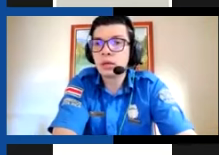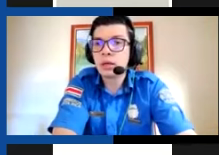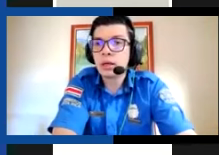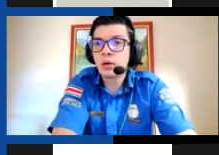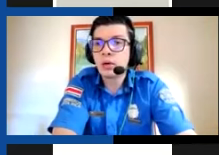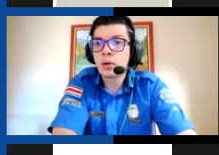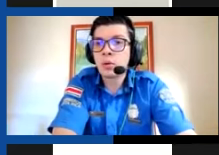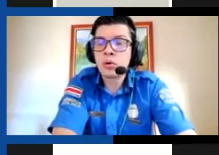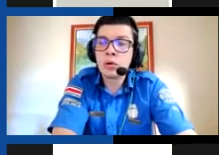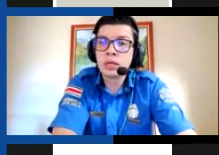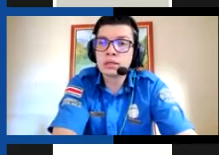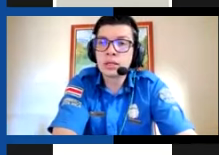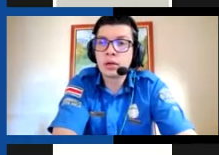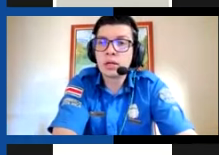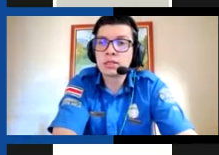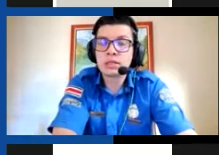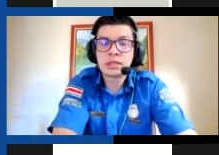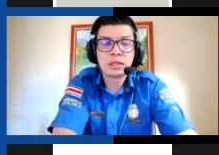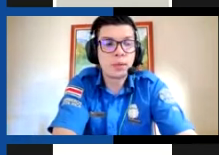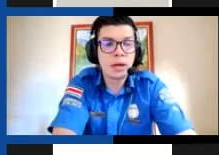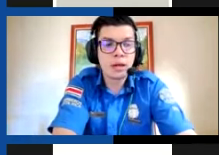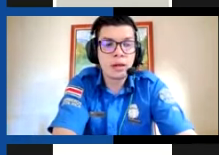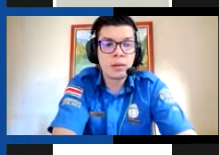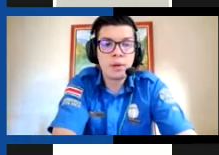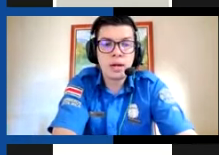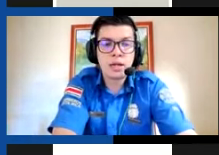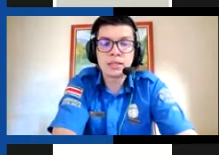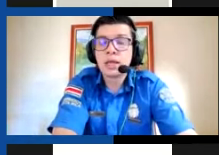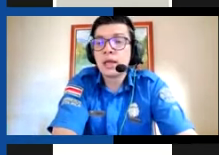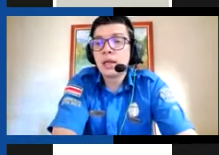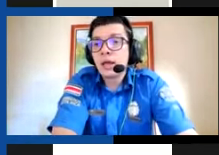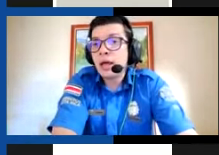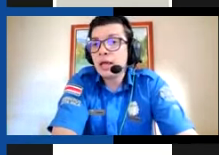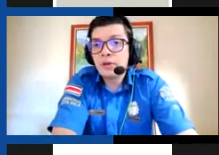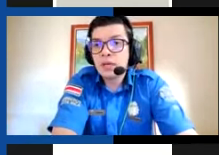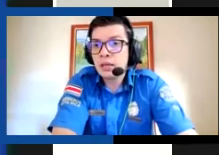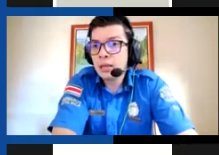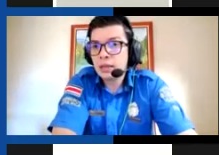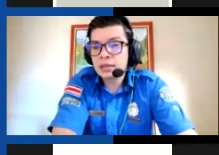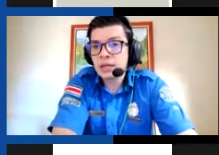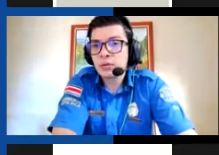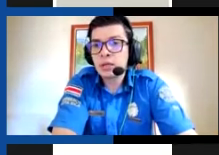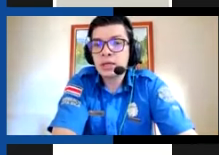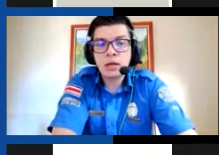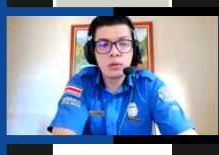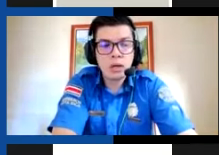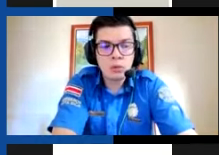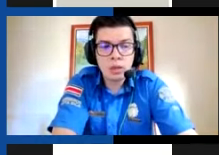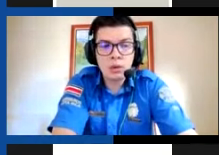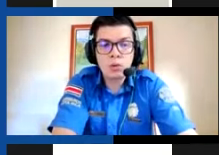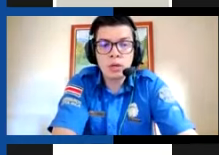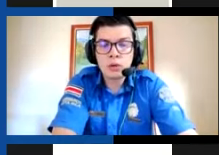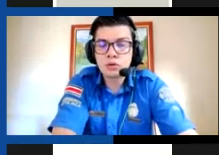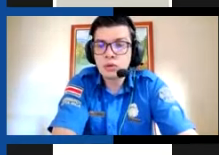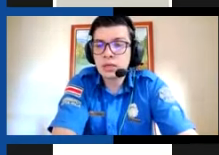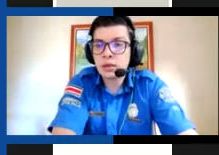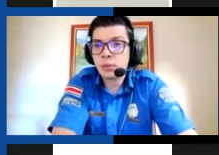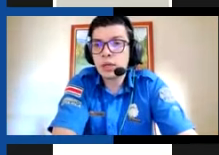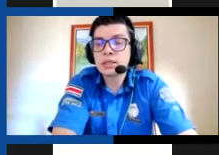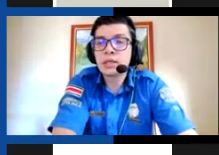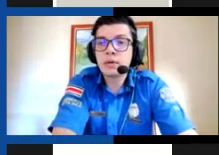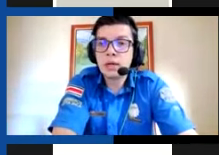cotización o lo que necesiten para el gas. E indiferentemente, si algún día tienen una duda o una